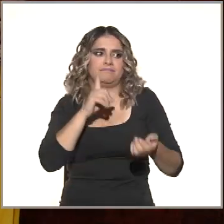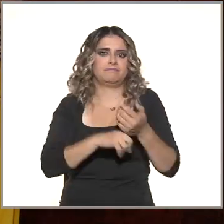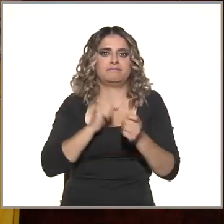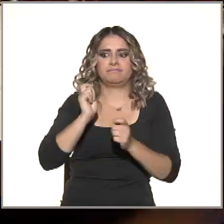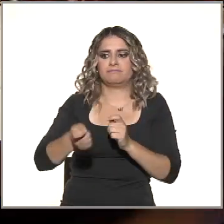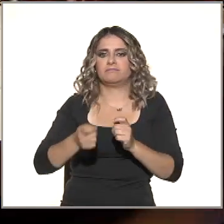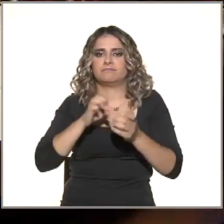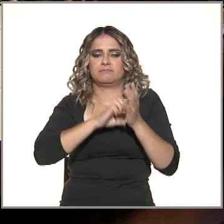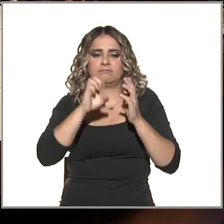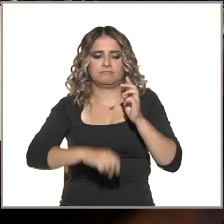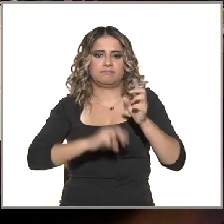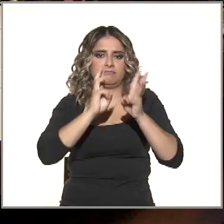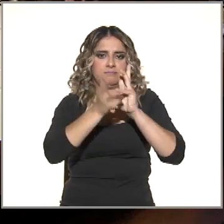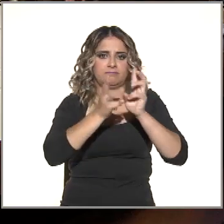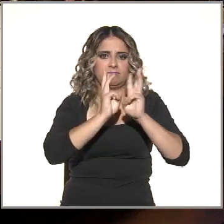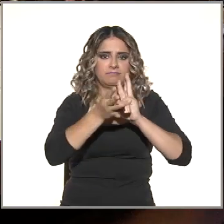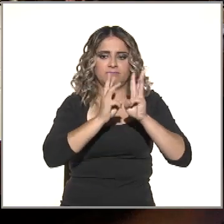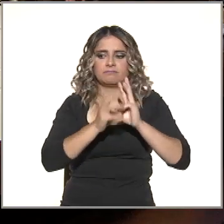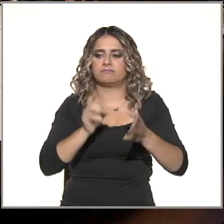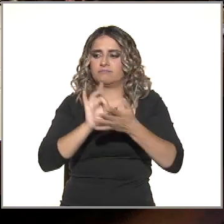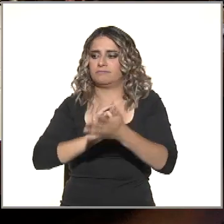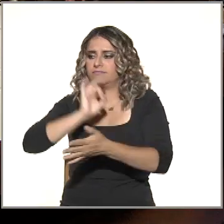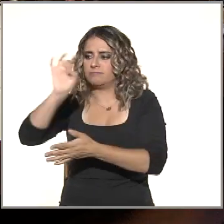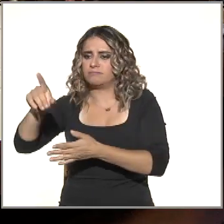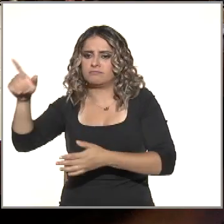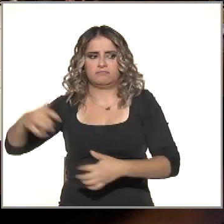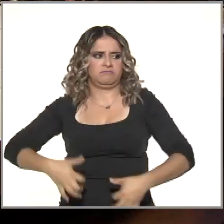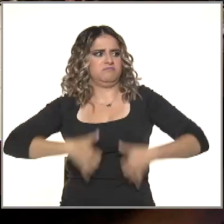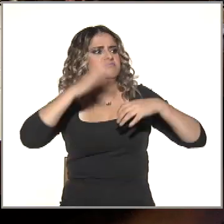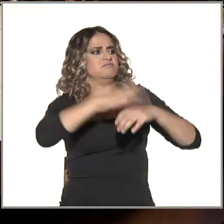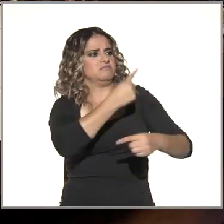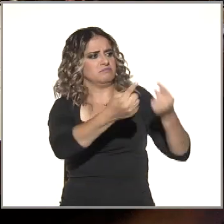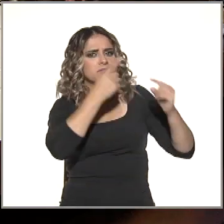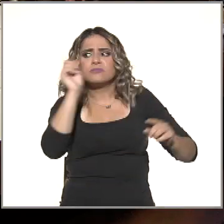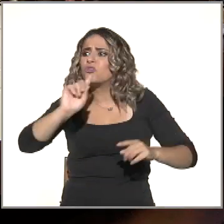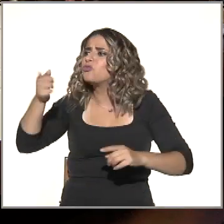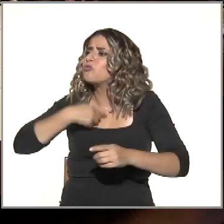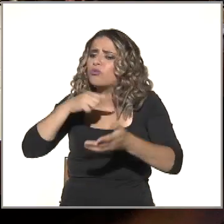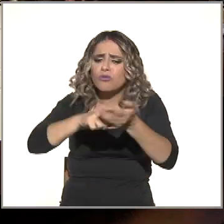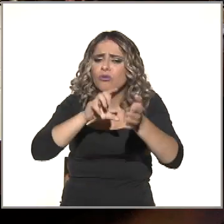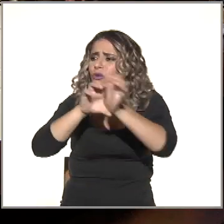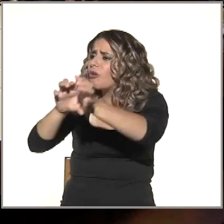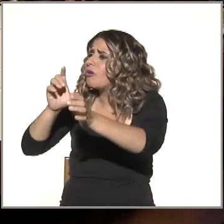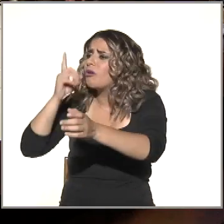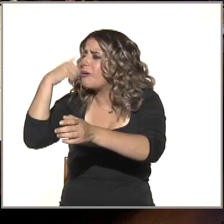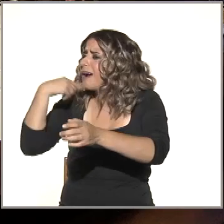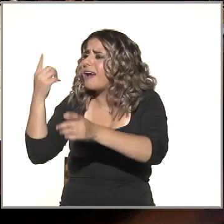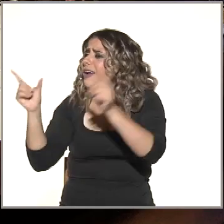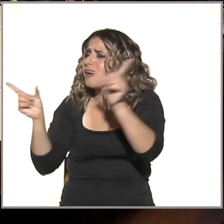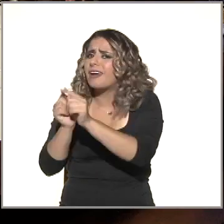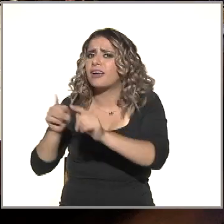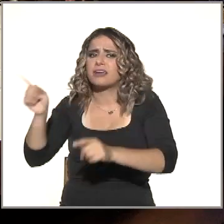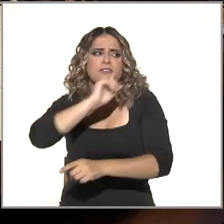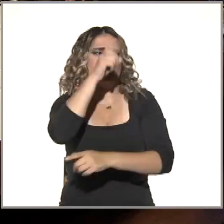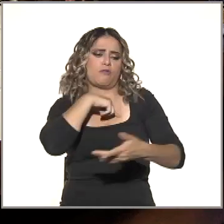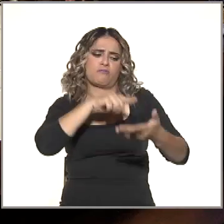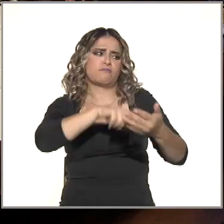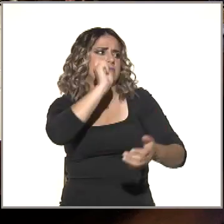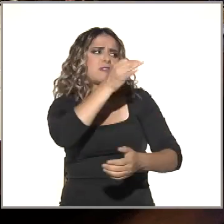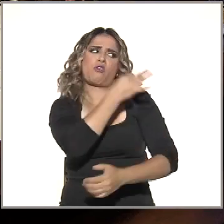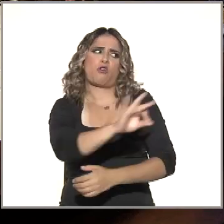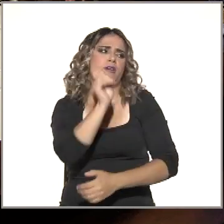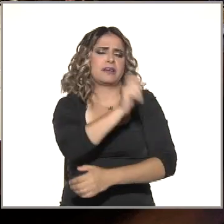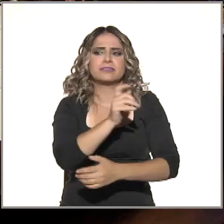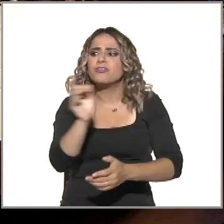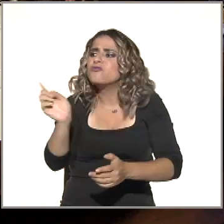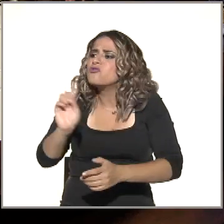sea, en WhatsApp, ¿cuántos desacuerdos puede haber con la interpretación que le das a ese muñequito o a esa palabra?